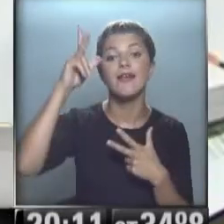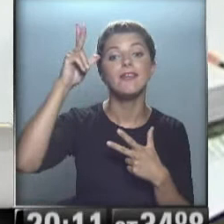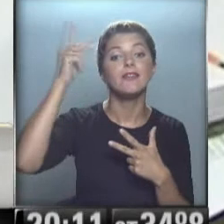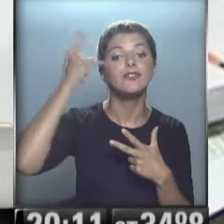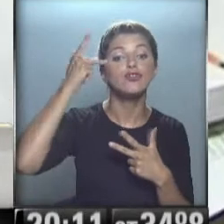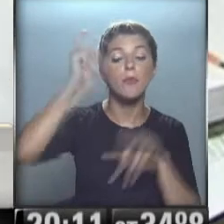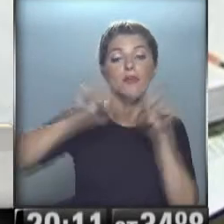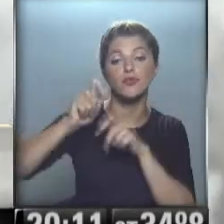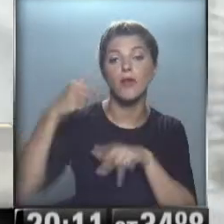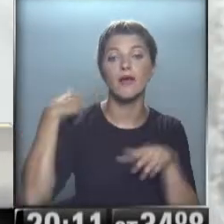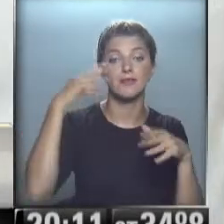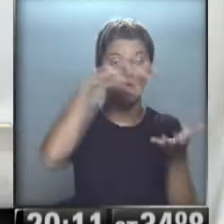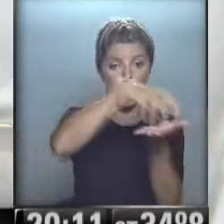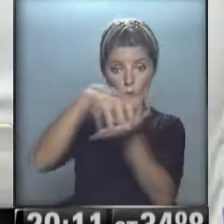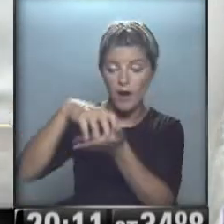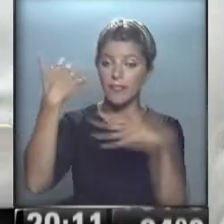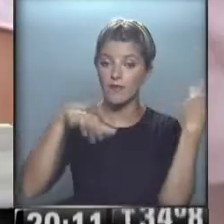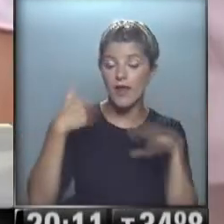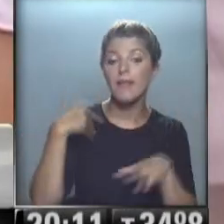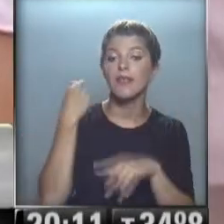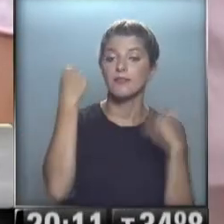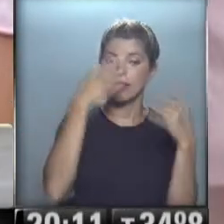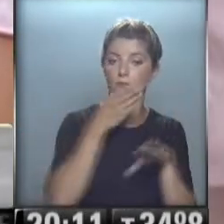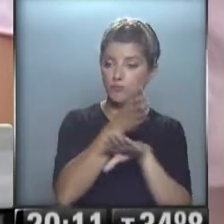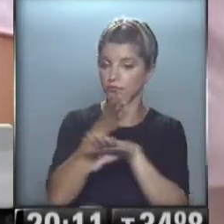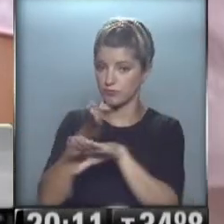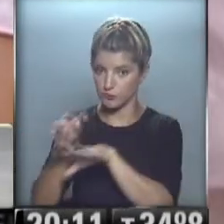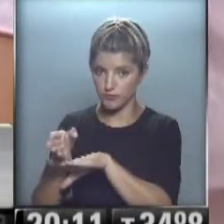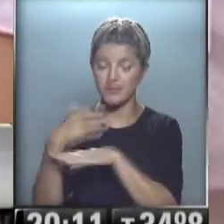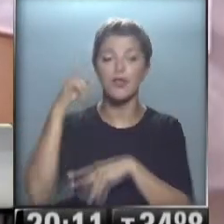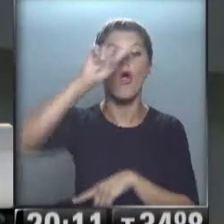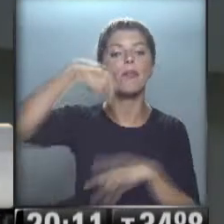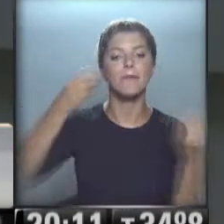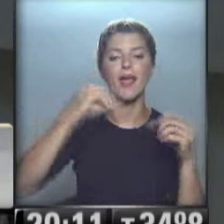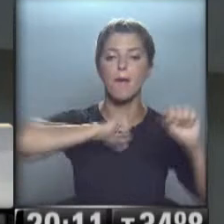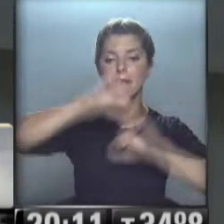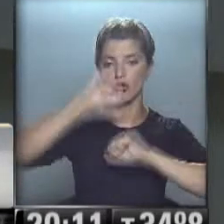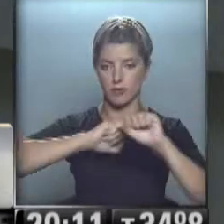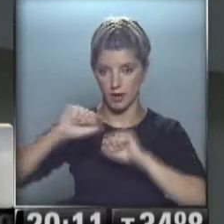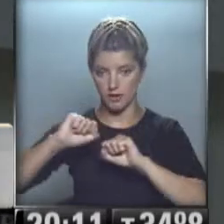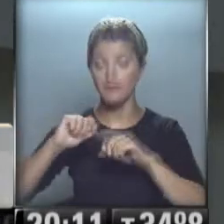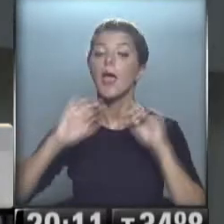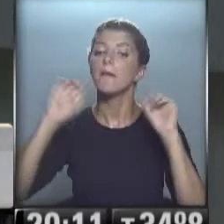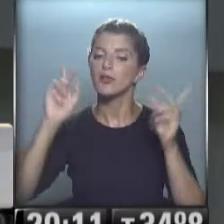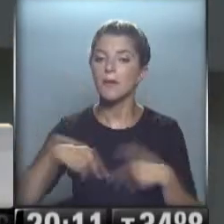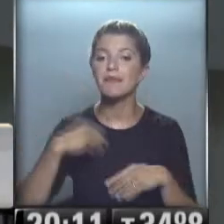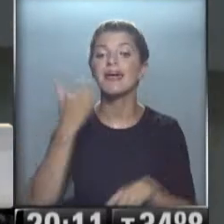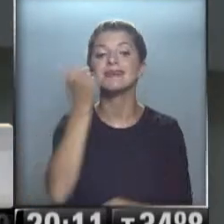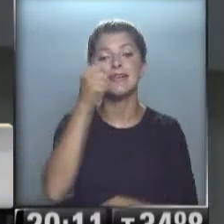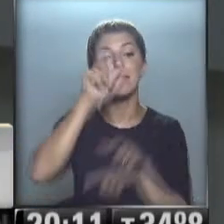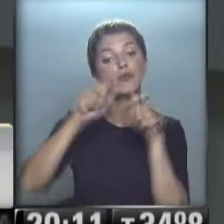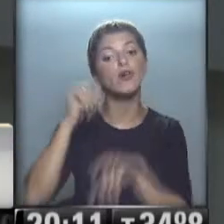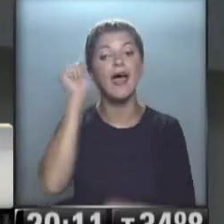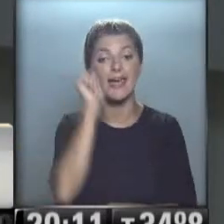fueron atendidas en las guardias con heridas provocadas por el uso de pirotecnia, mientras que se registraron 6 heridos por arma